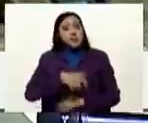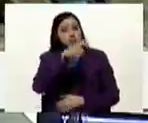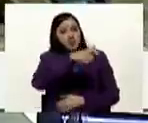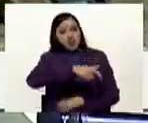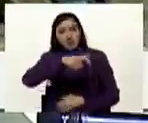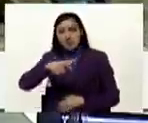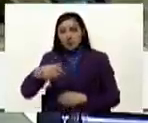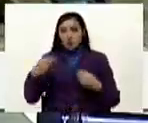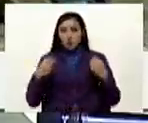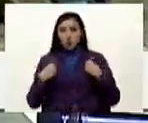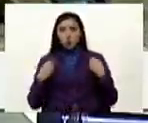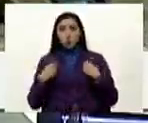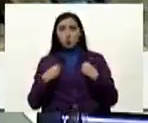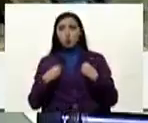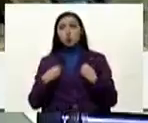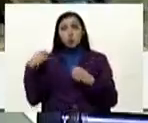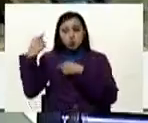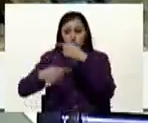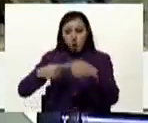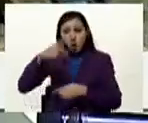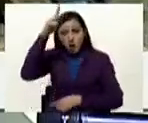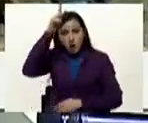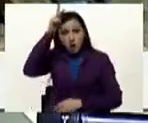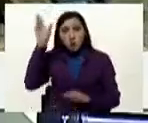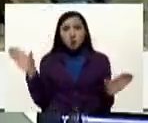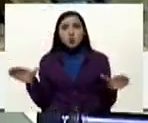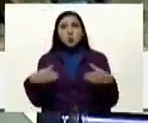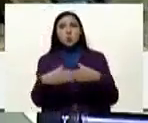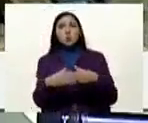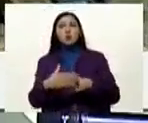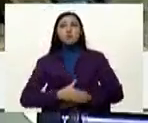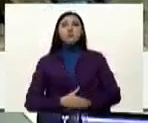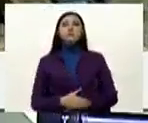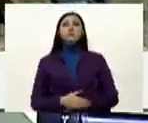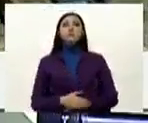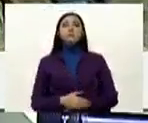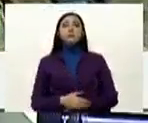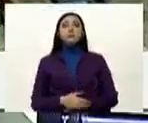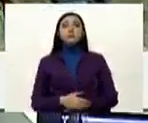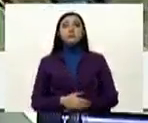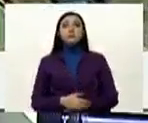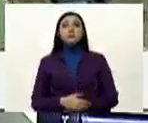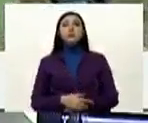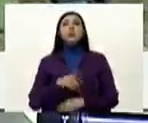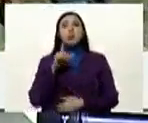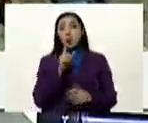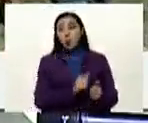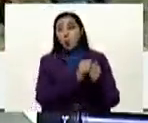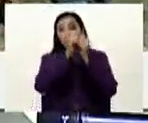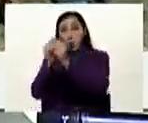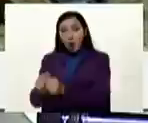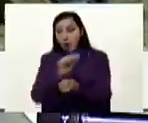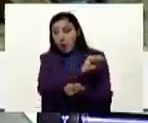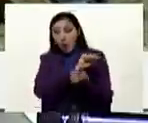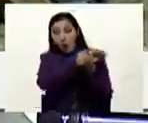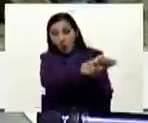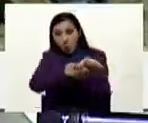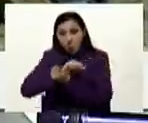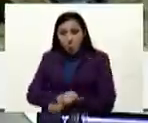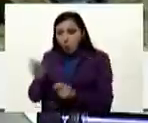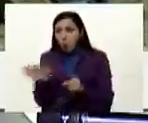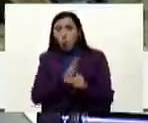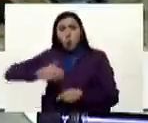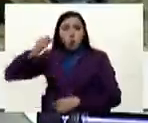habitantes originarios de los pueblos indígenas y luego trasladó, esclavizó, masacró,